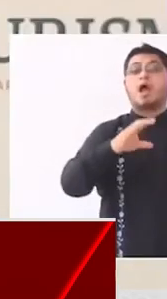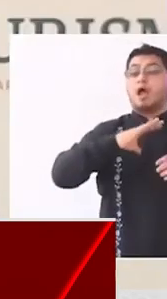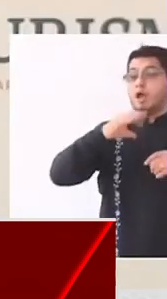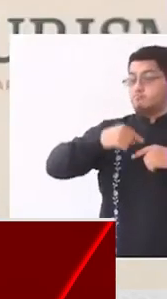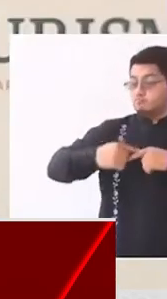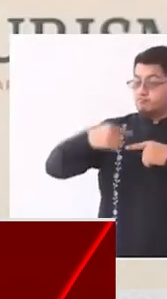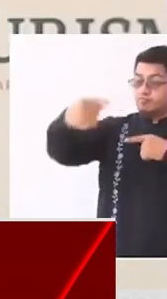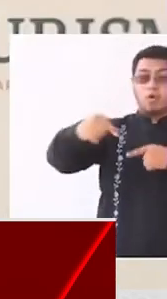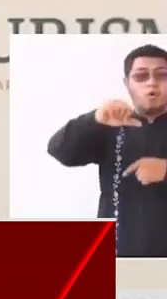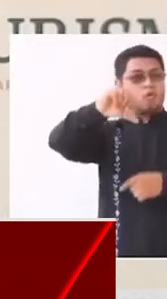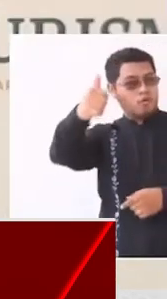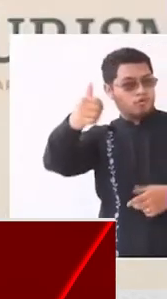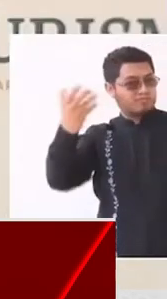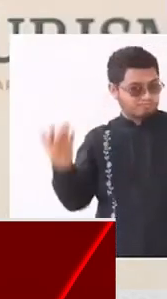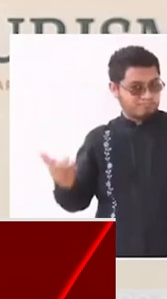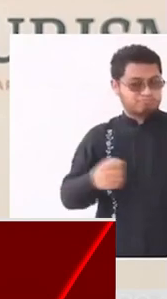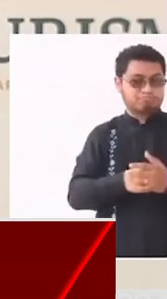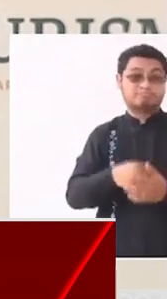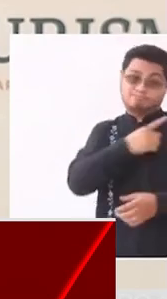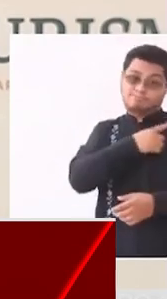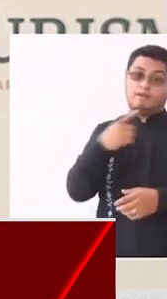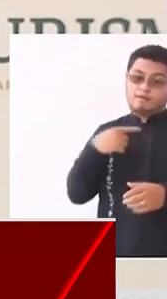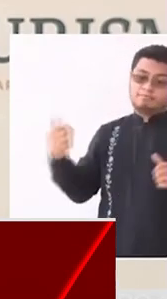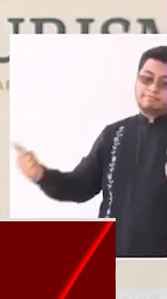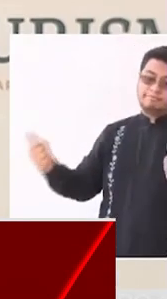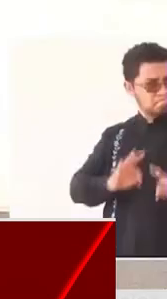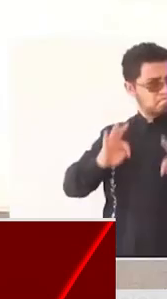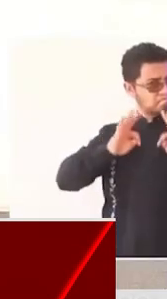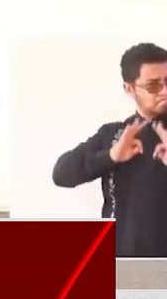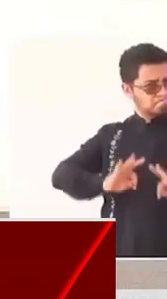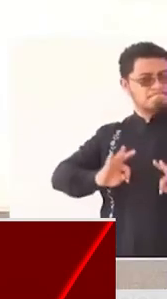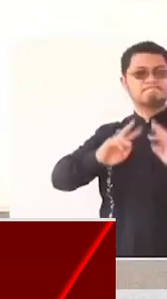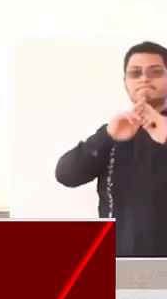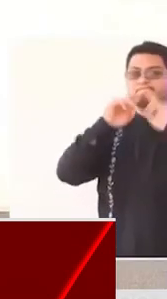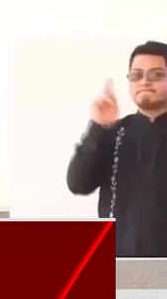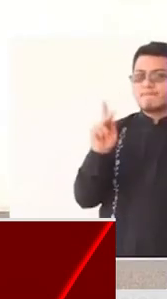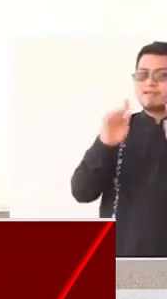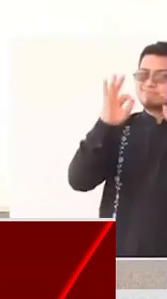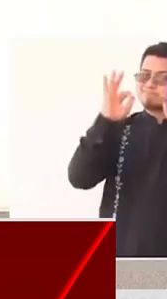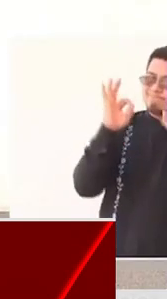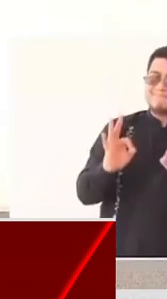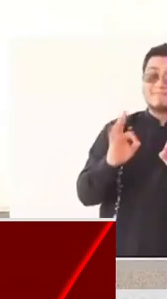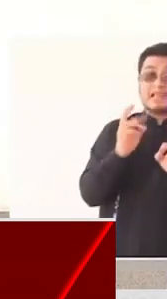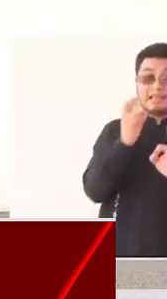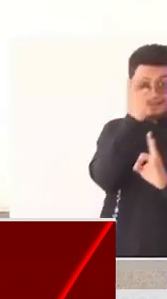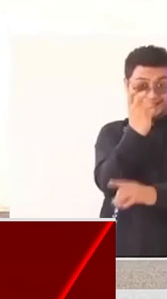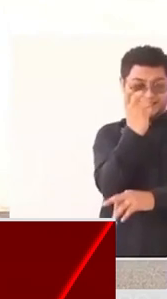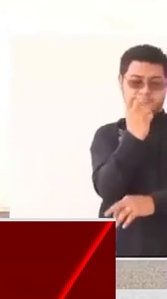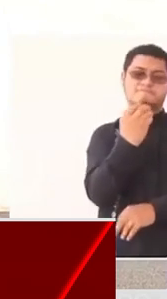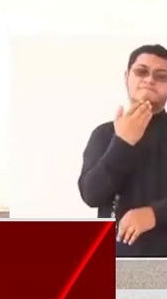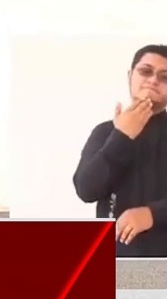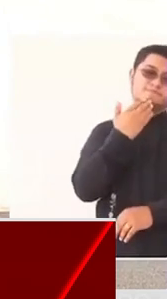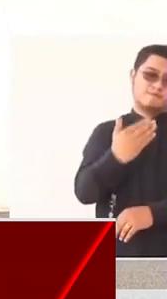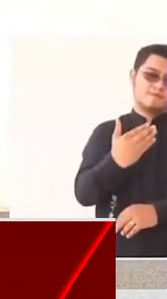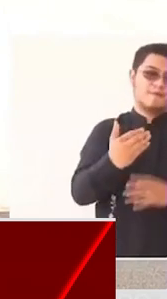mala situación del país. Pues no, eso no debe ser. Tenemos que quedarnos ahí. Mira que ahorita hay 3 expresidentes